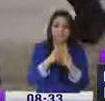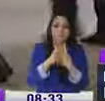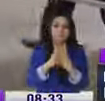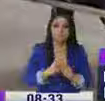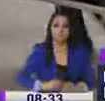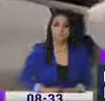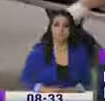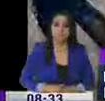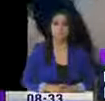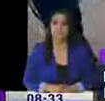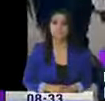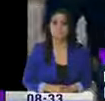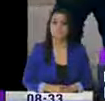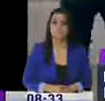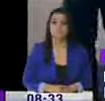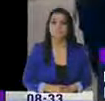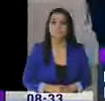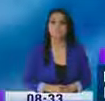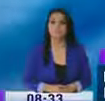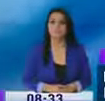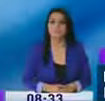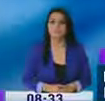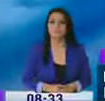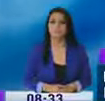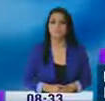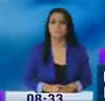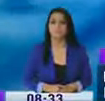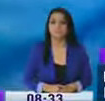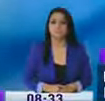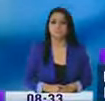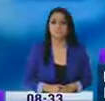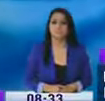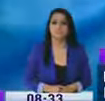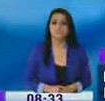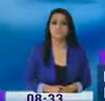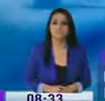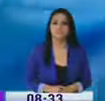cristiana sepultura. Informó José Morales.